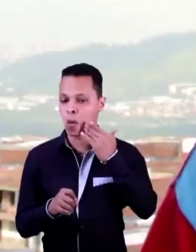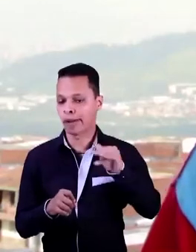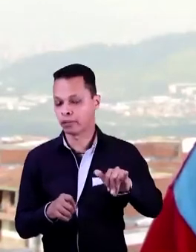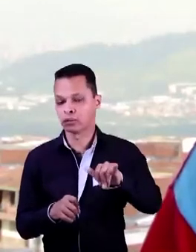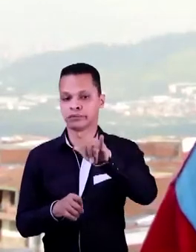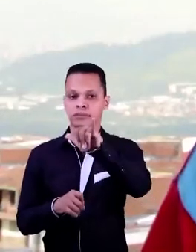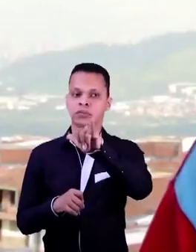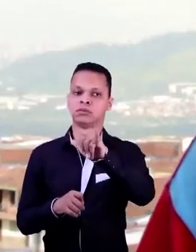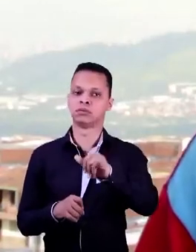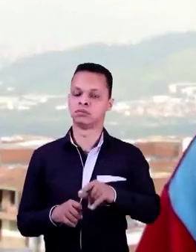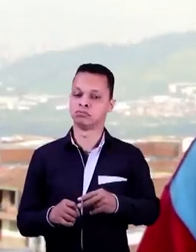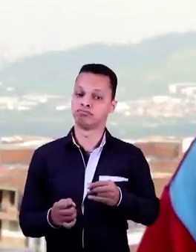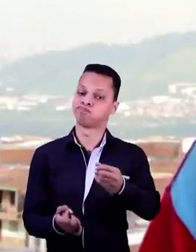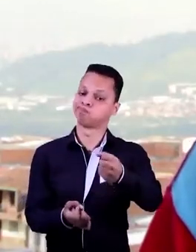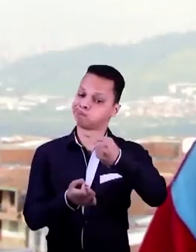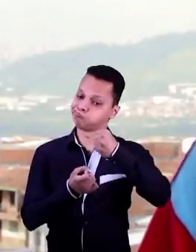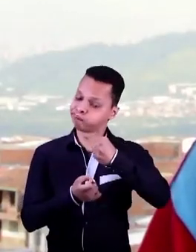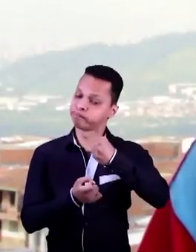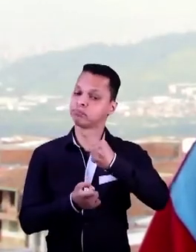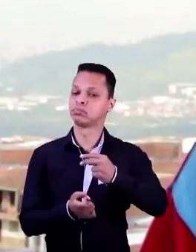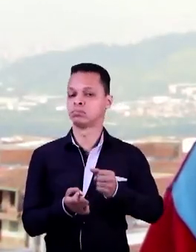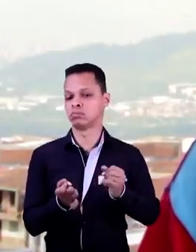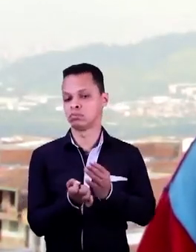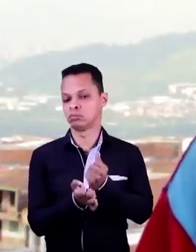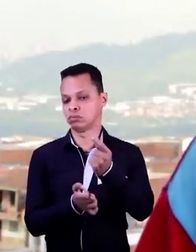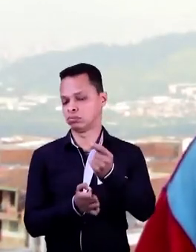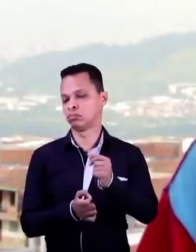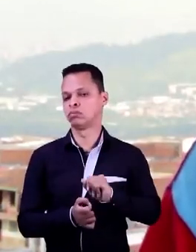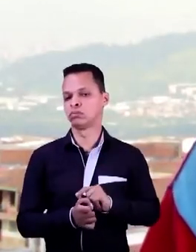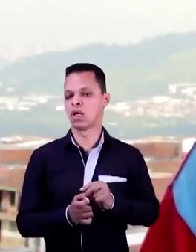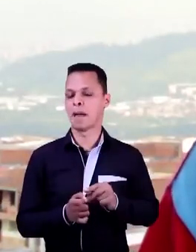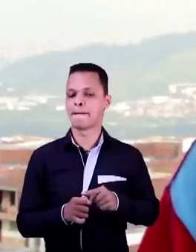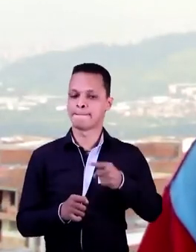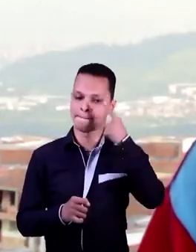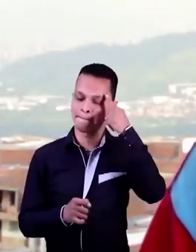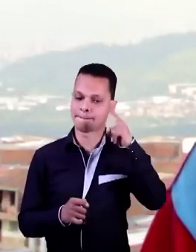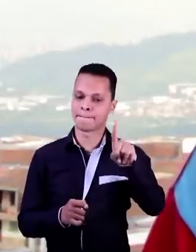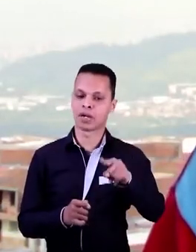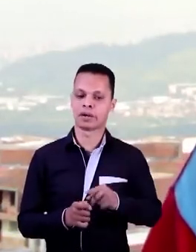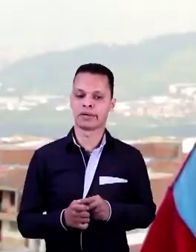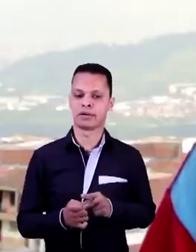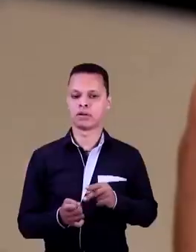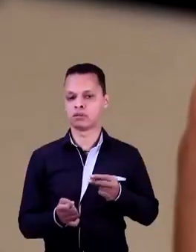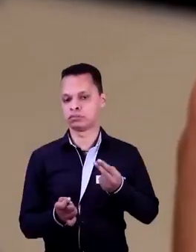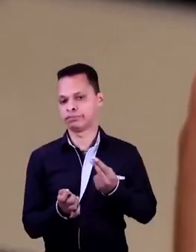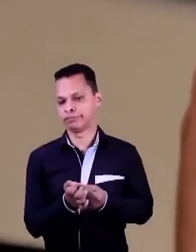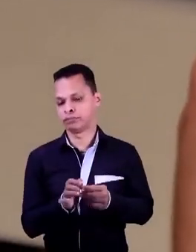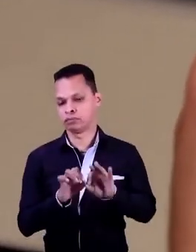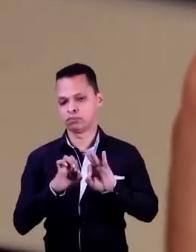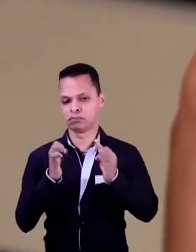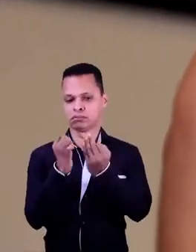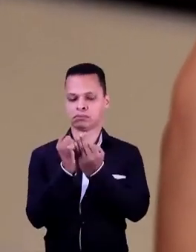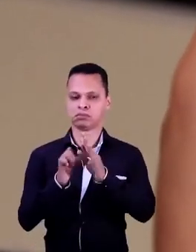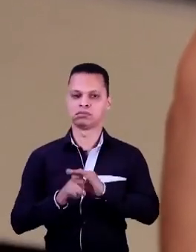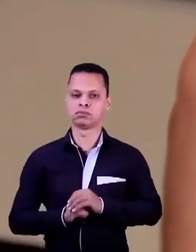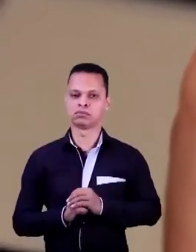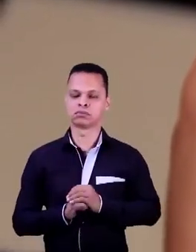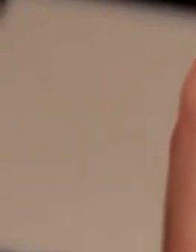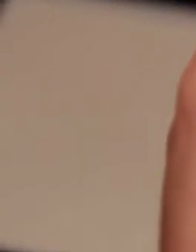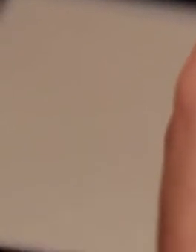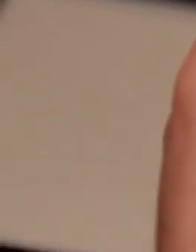el viajecito a uno, le queda buenos ahorritos a uno para también complementar el sustento.